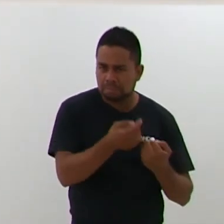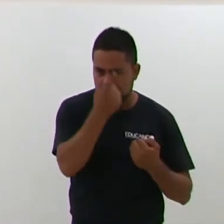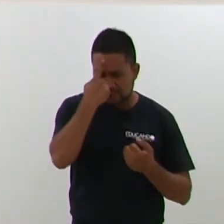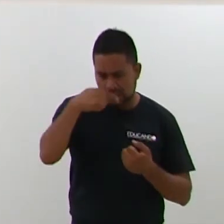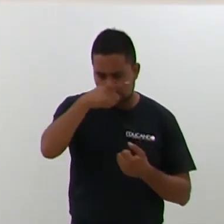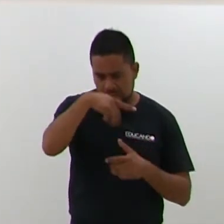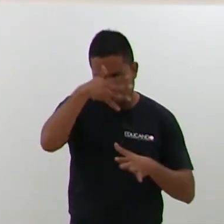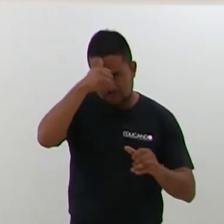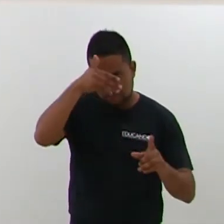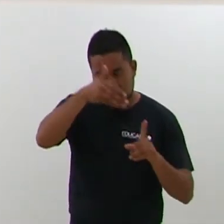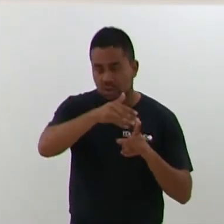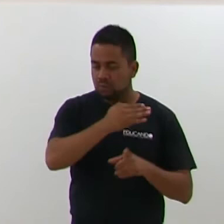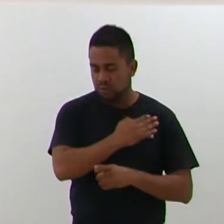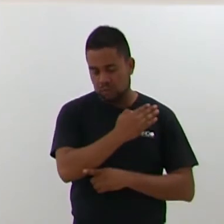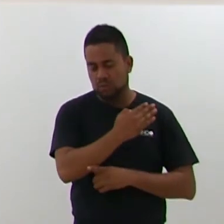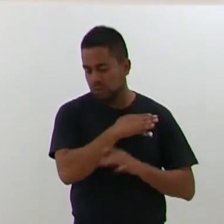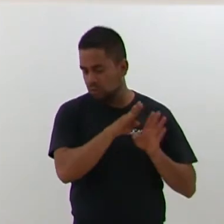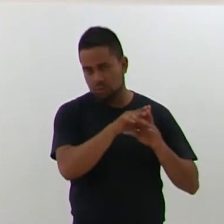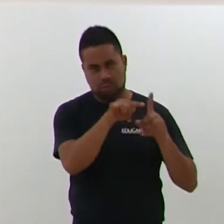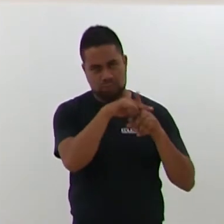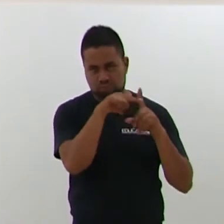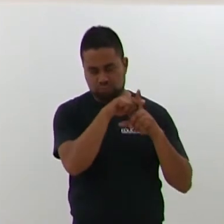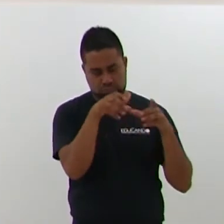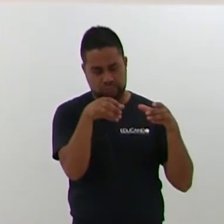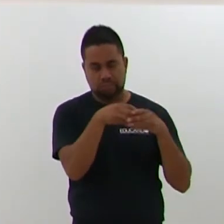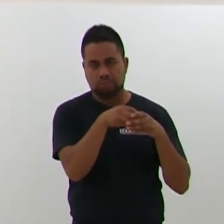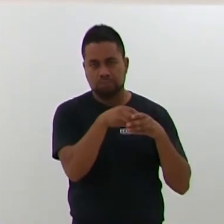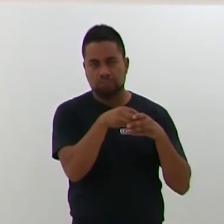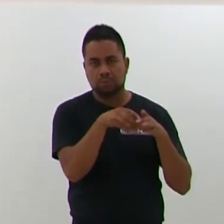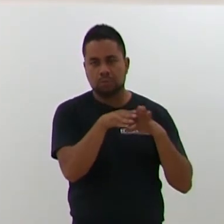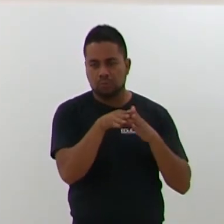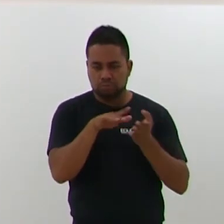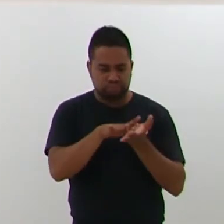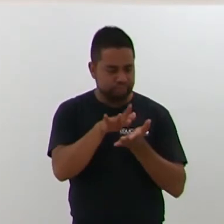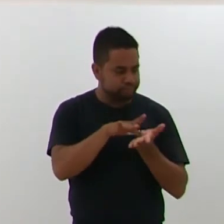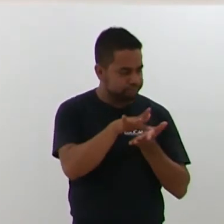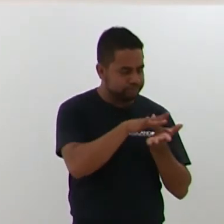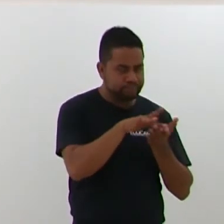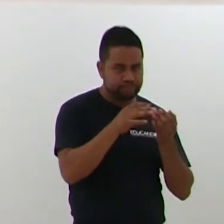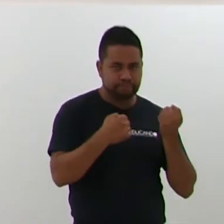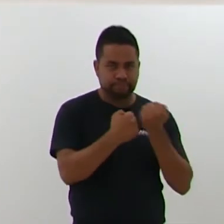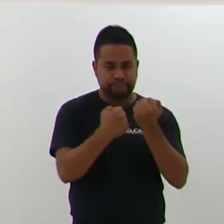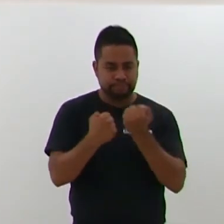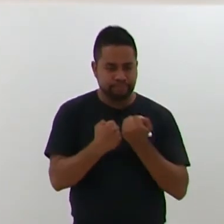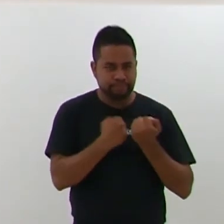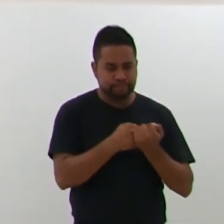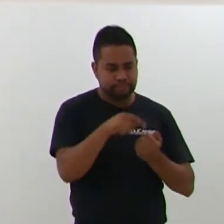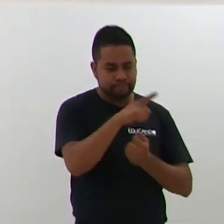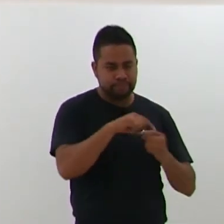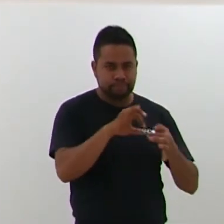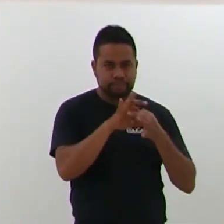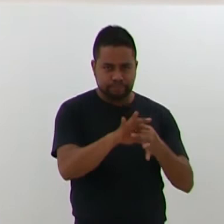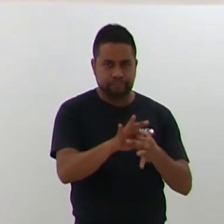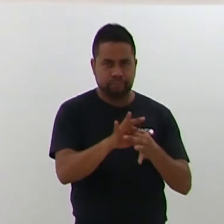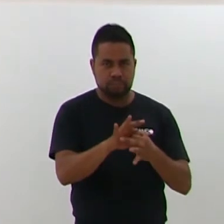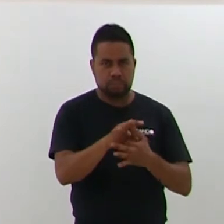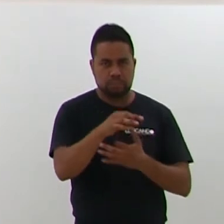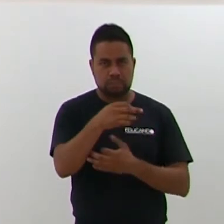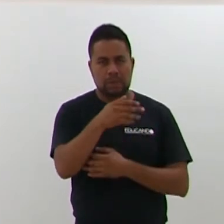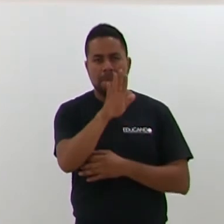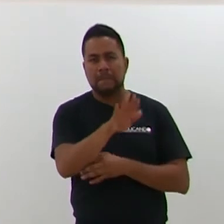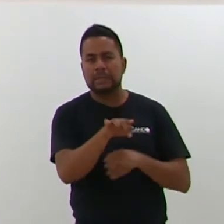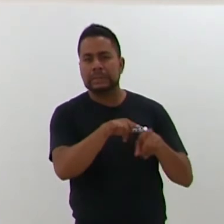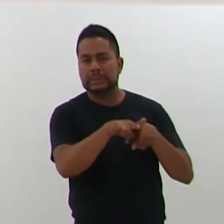objetivo bueno, positivo, y que se apoyan, y ellos forman una hermandad, se consideran